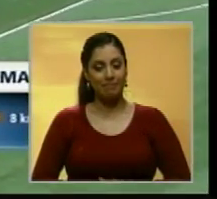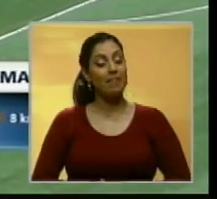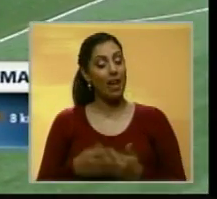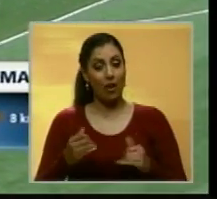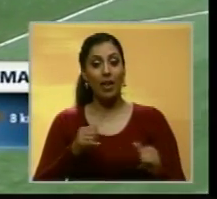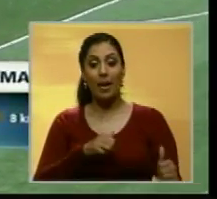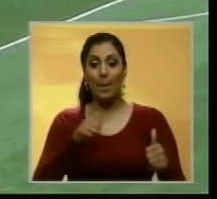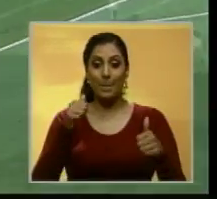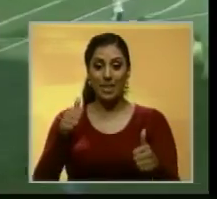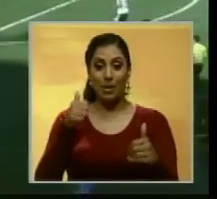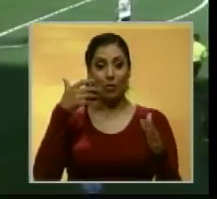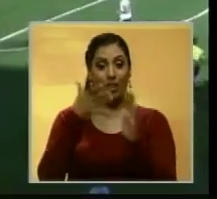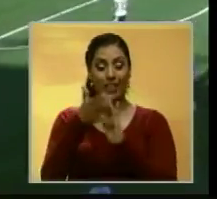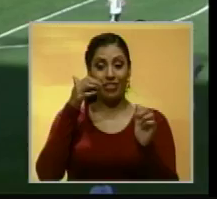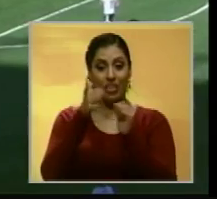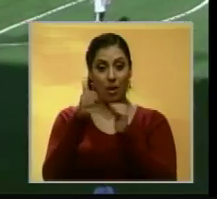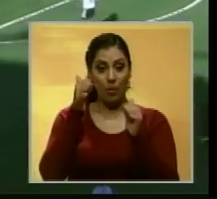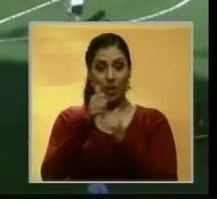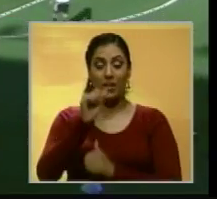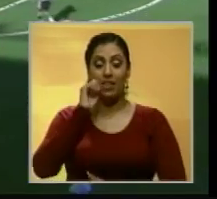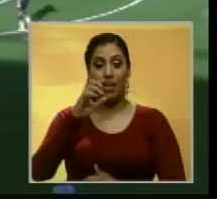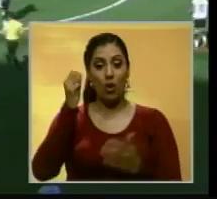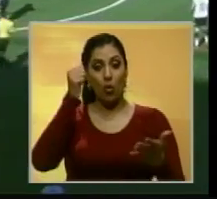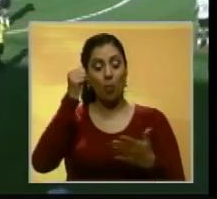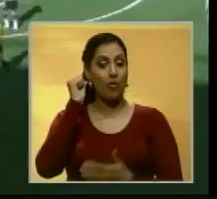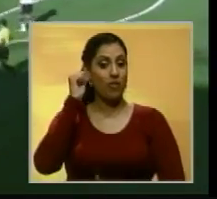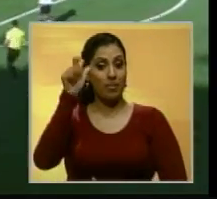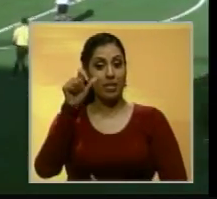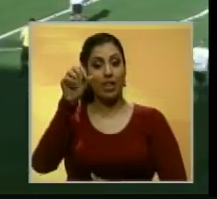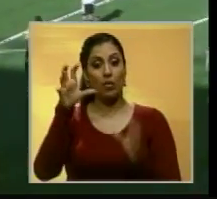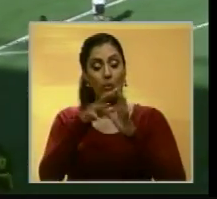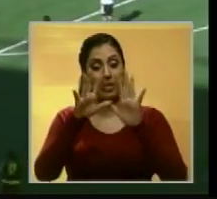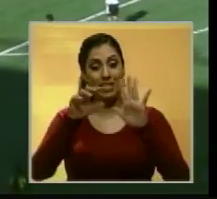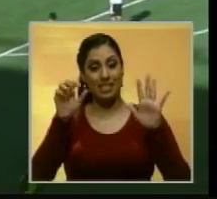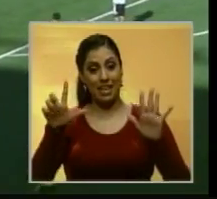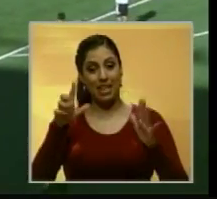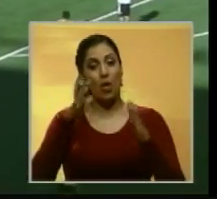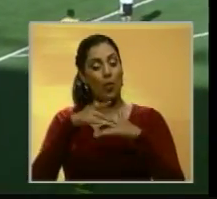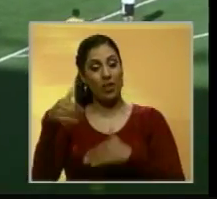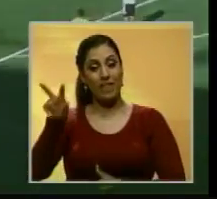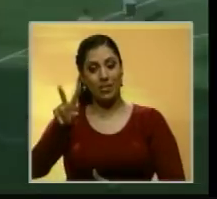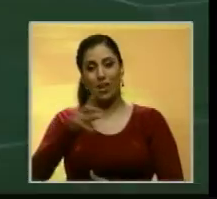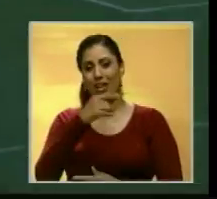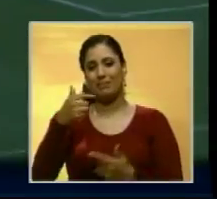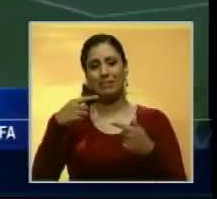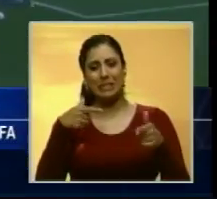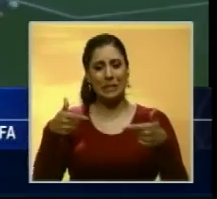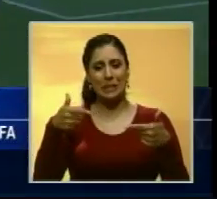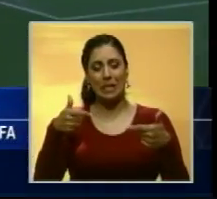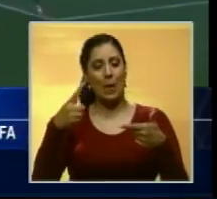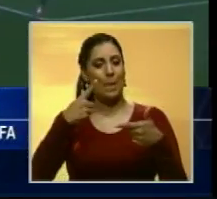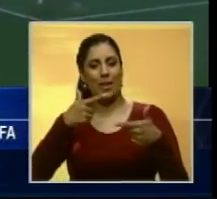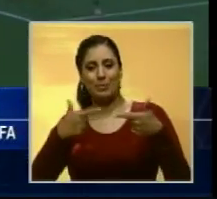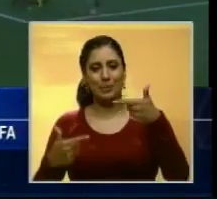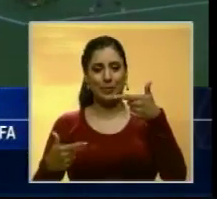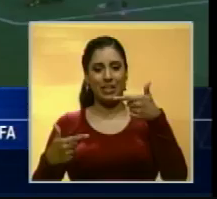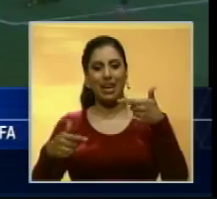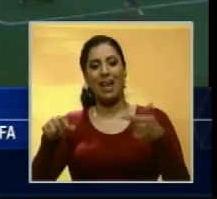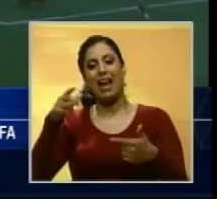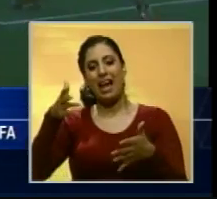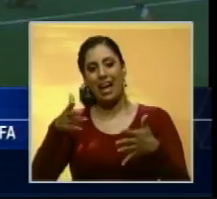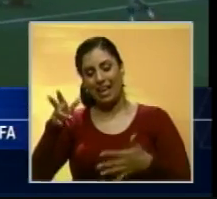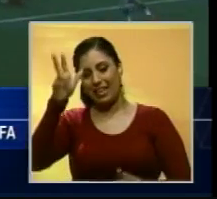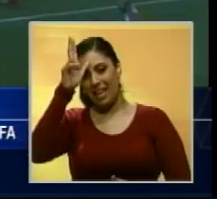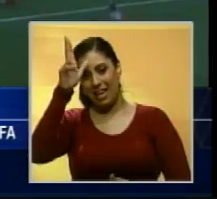Bien amigos, vamos a iniciar los deportes con la Copa Mundial Femenina Sub-17 de la FIFA porque Venezuela batalló, pero no pudo hacerse con la